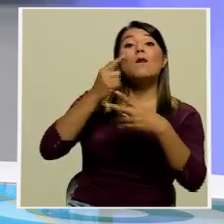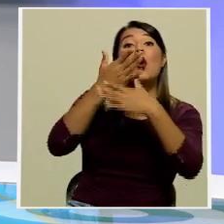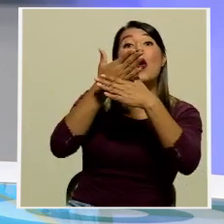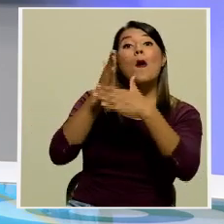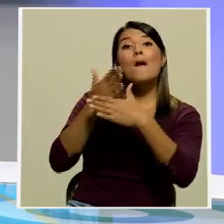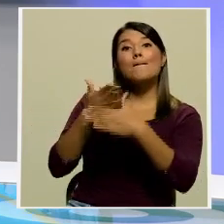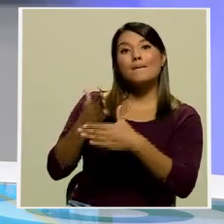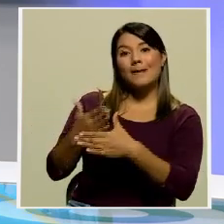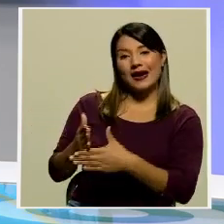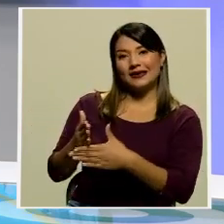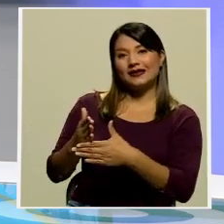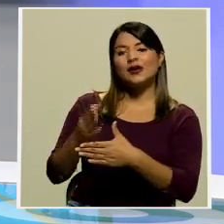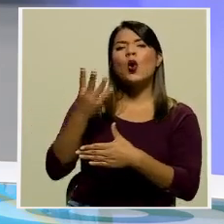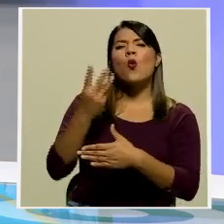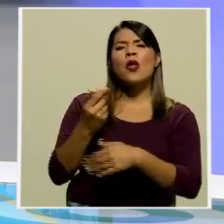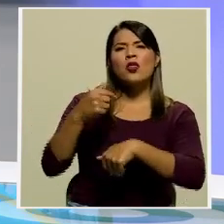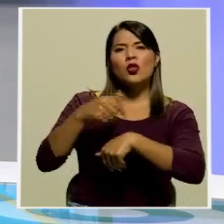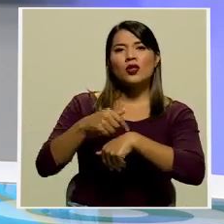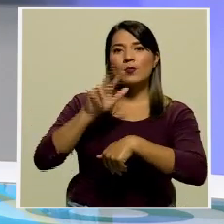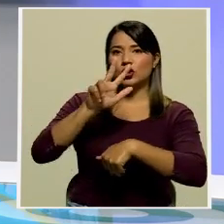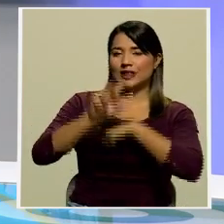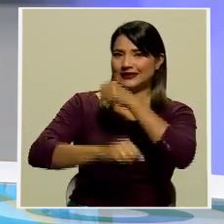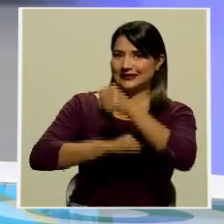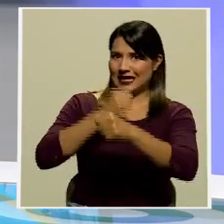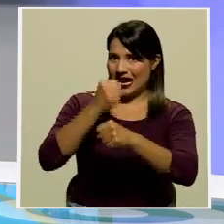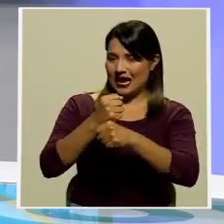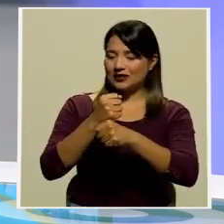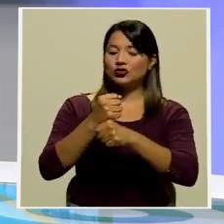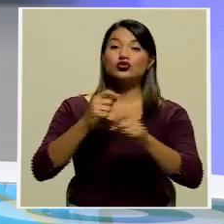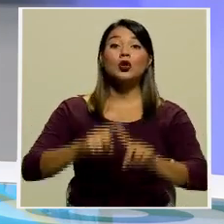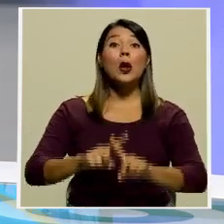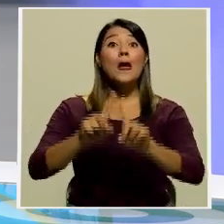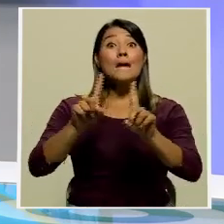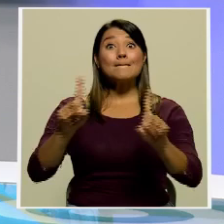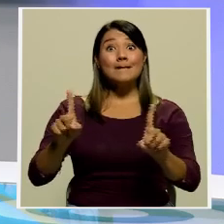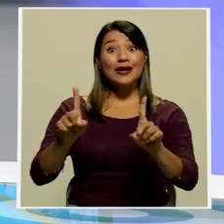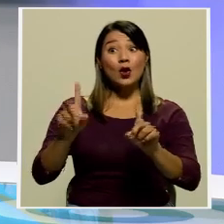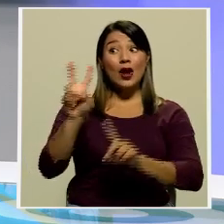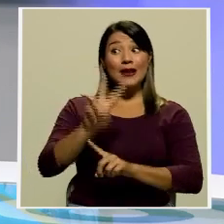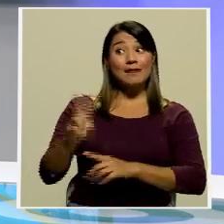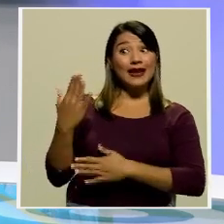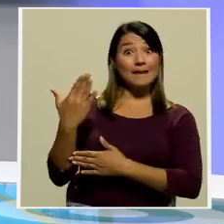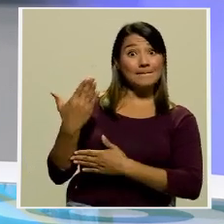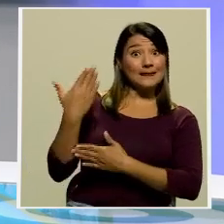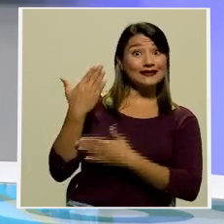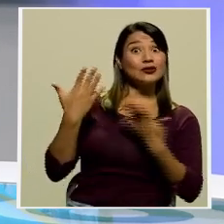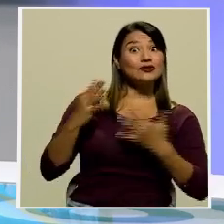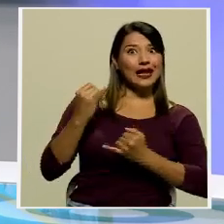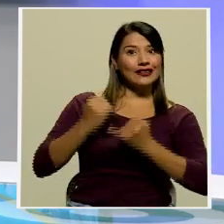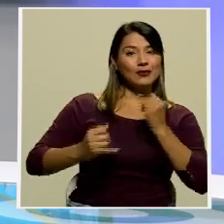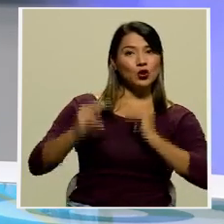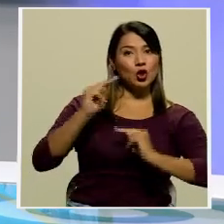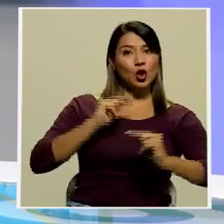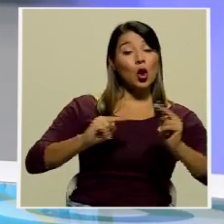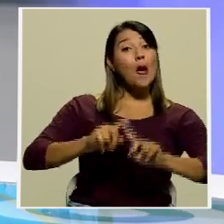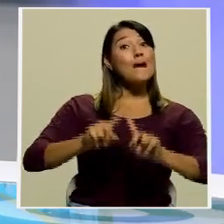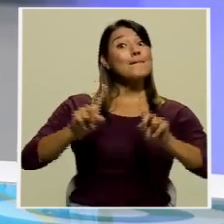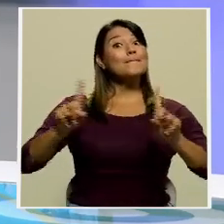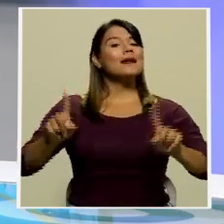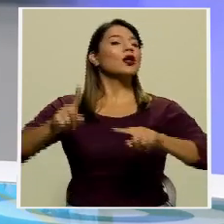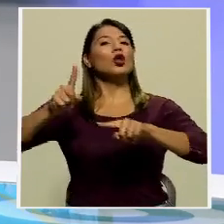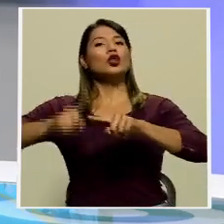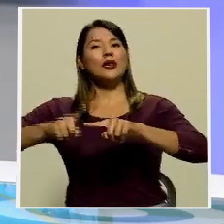de 3 años. Pero la negociación que terminó el viernes está condicionada a que